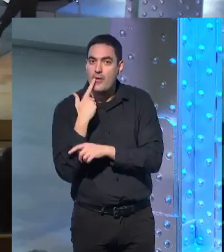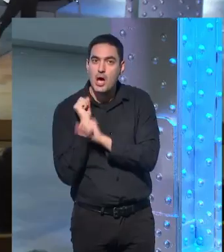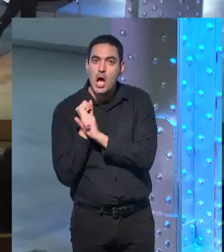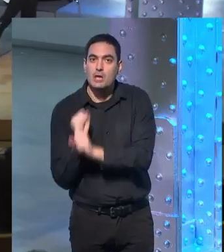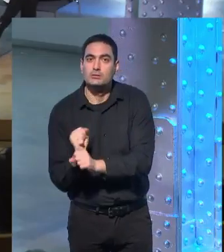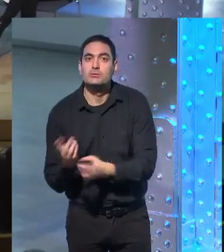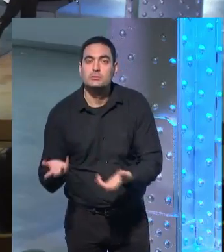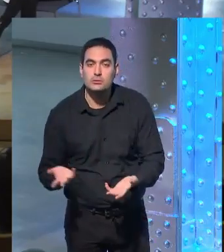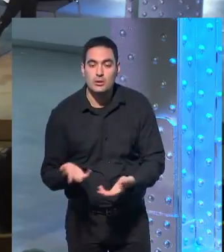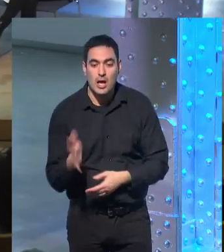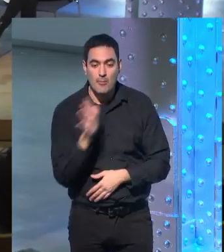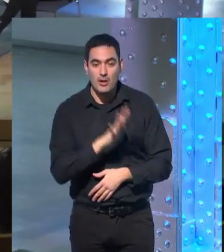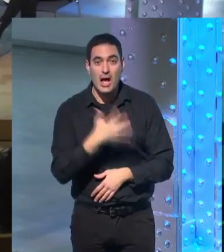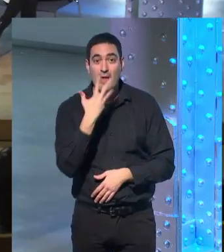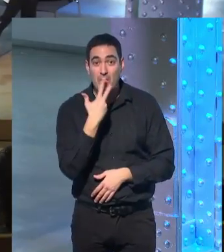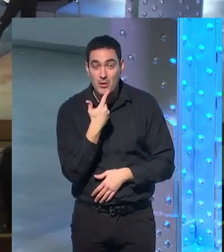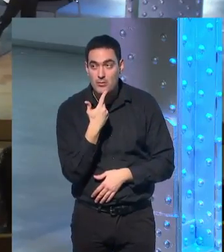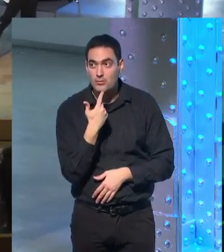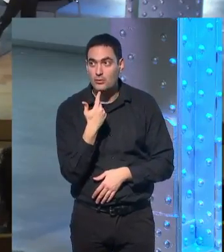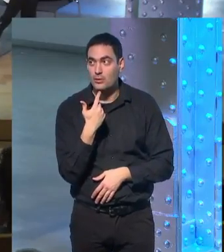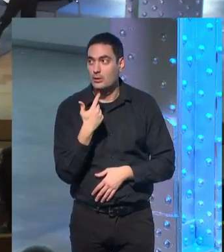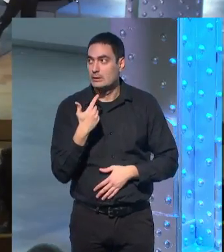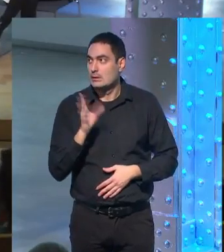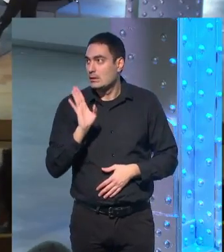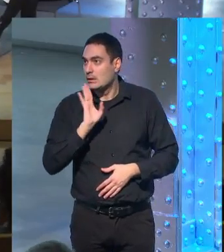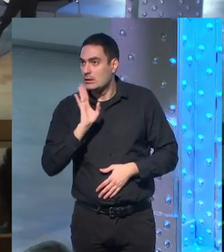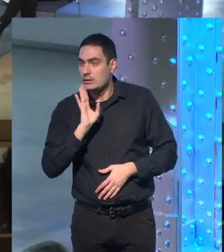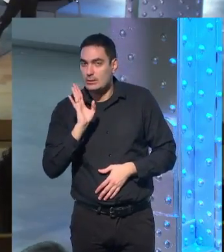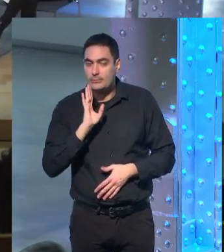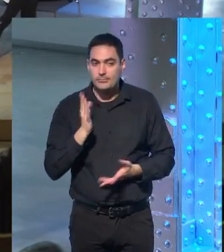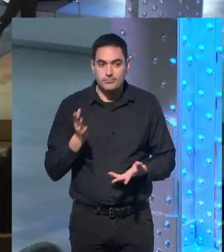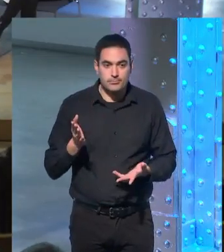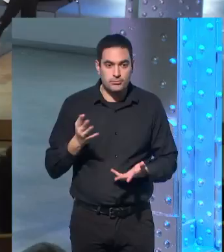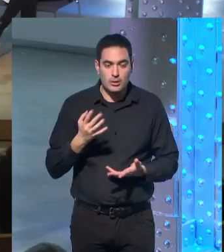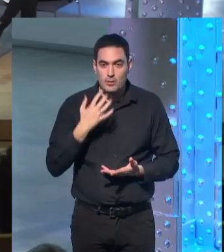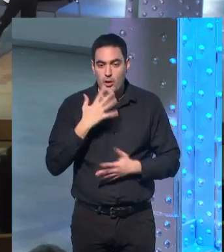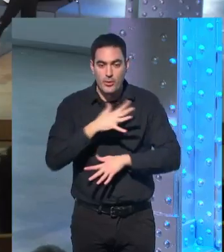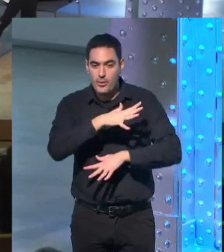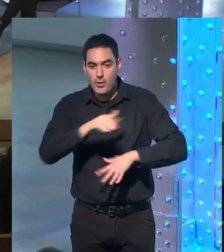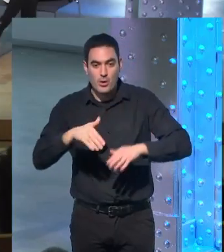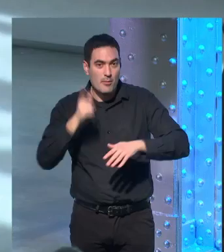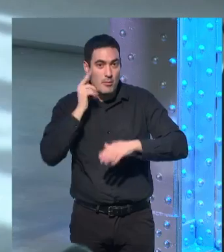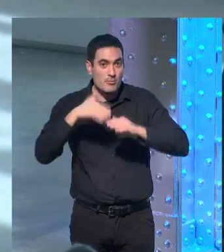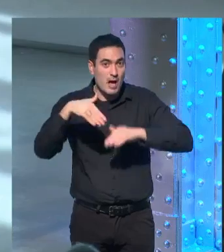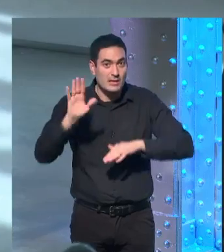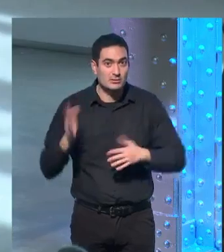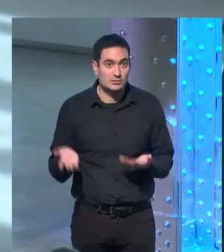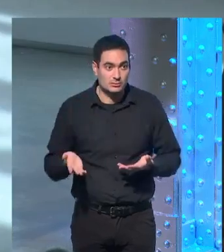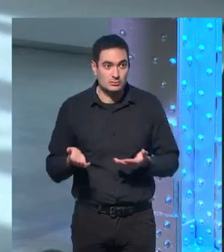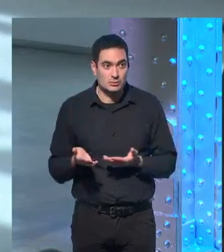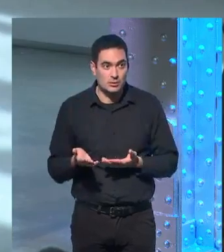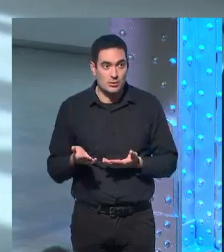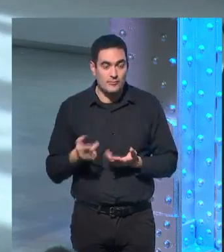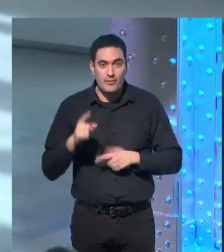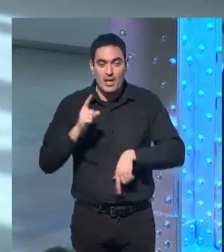un menor adicto normalmente es uno que se pasa 5 horas o más con el móvil, pero al margen